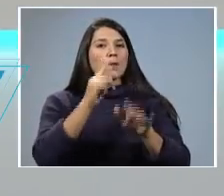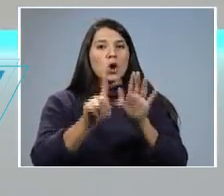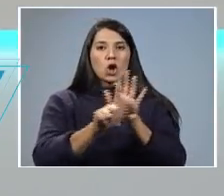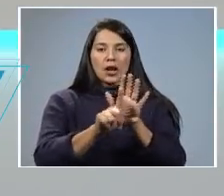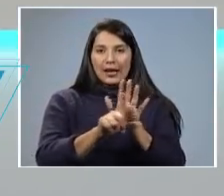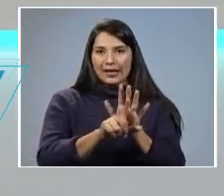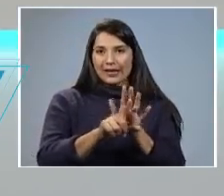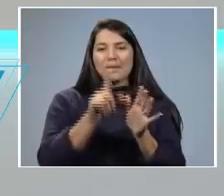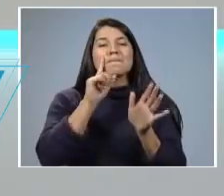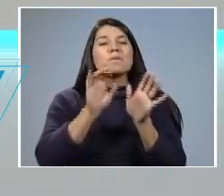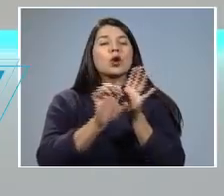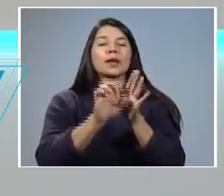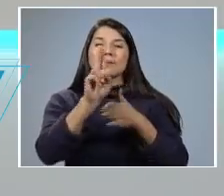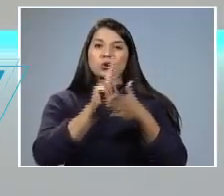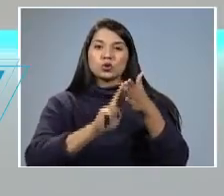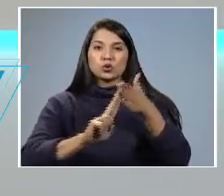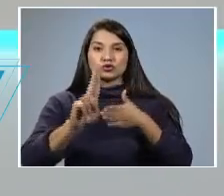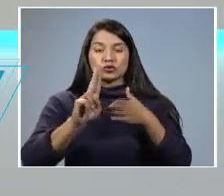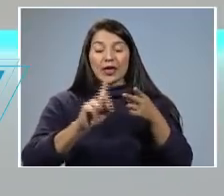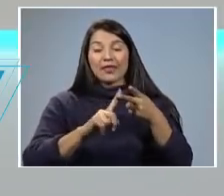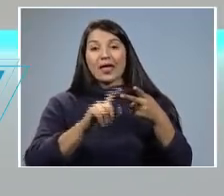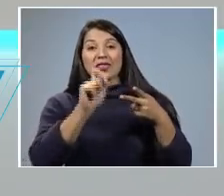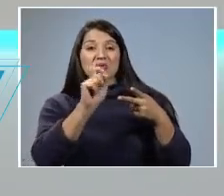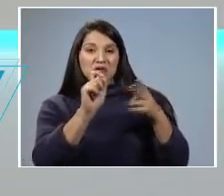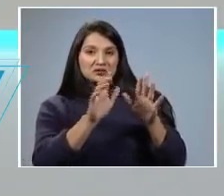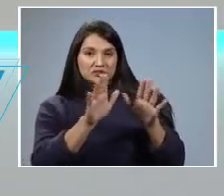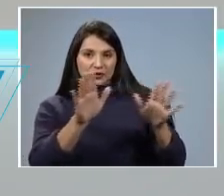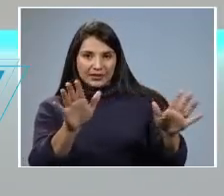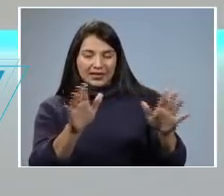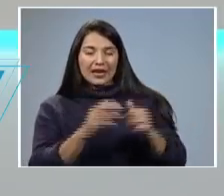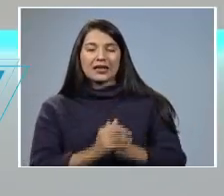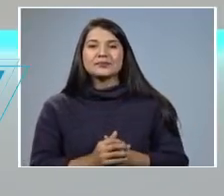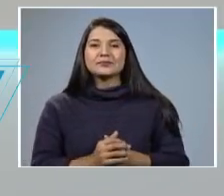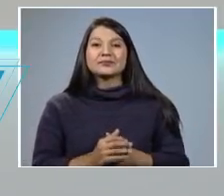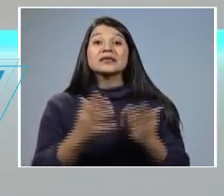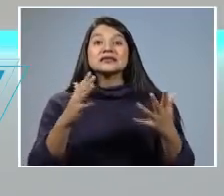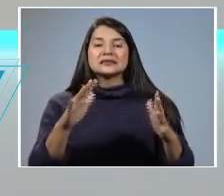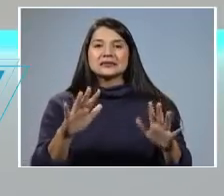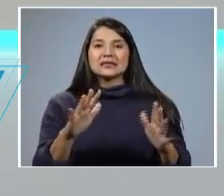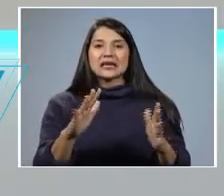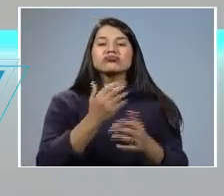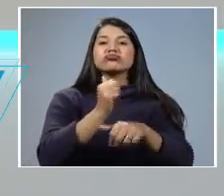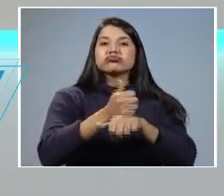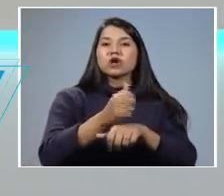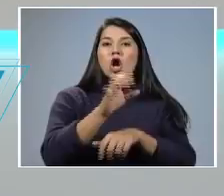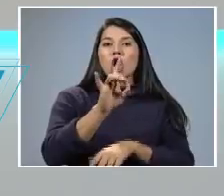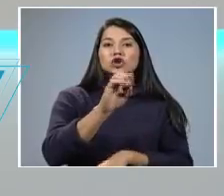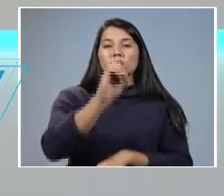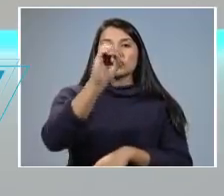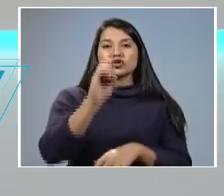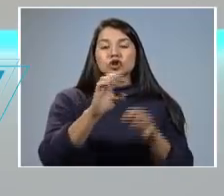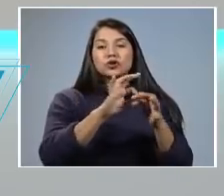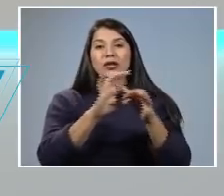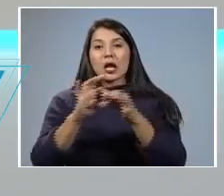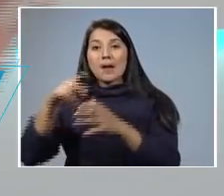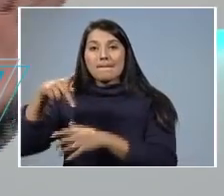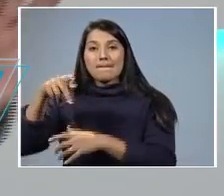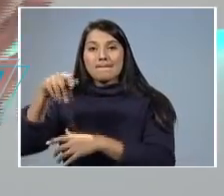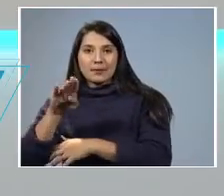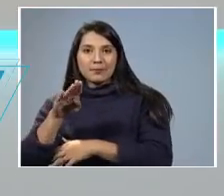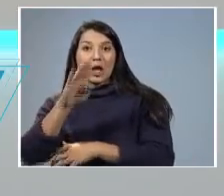En el caso de las universidades y de la educación en general, se plantea un 8% del Producto Interno Bruto, que no se